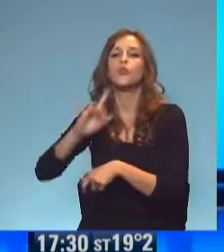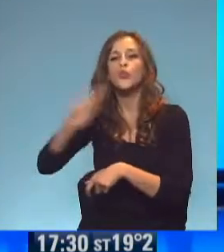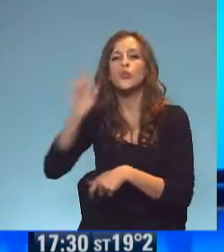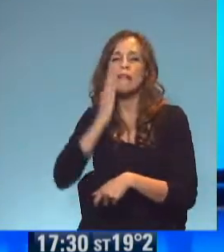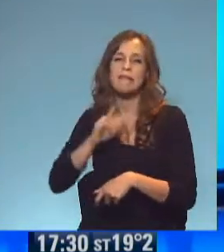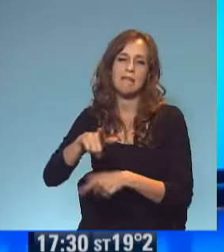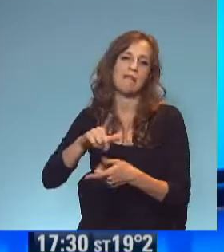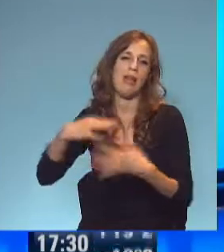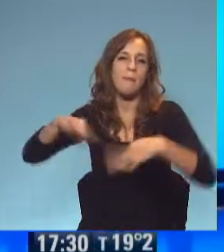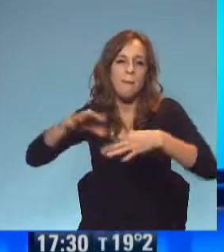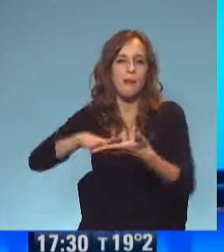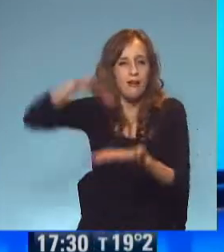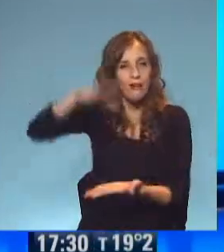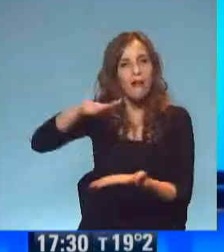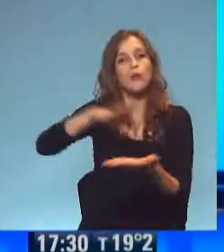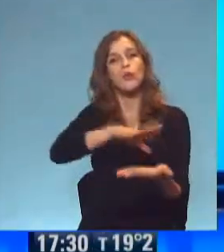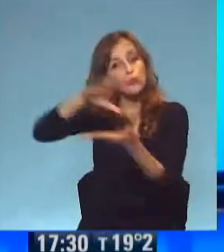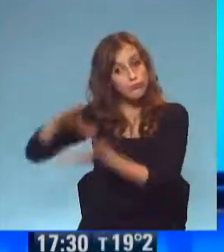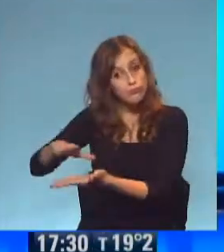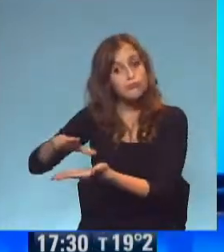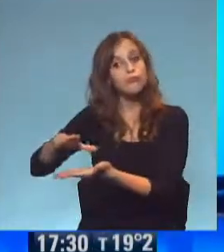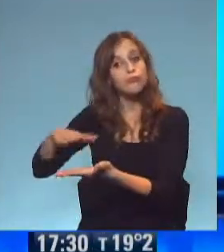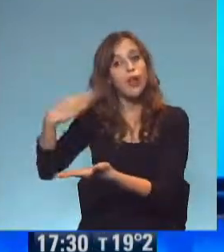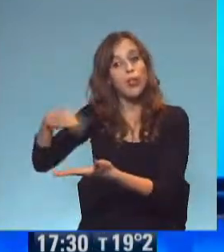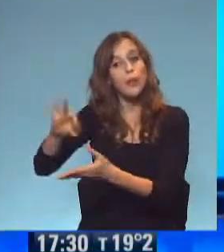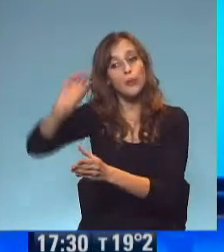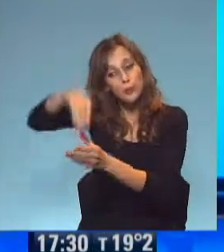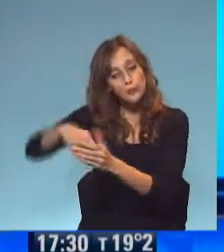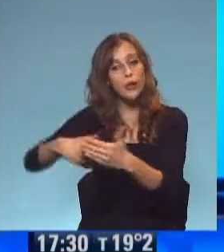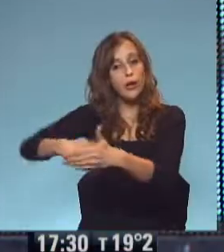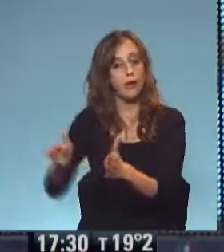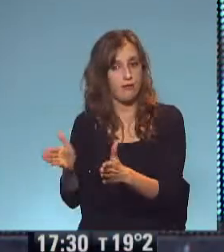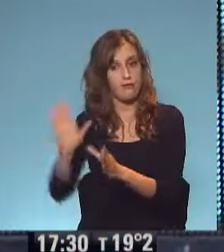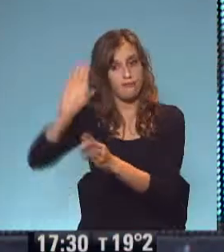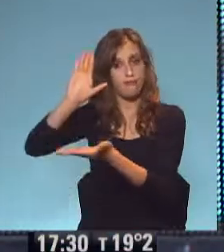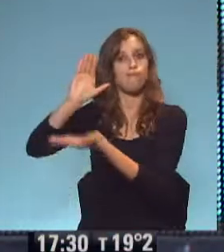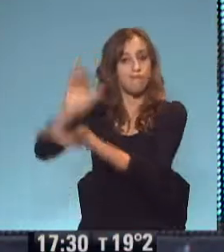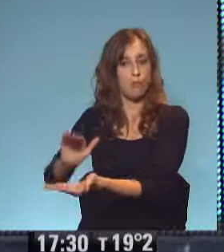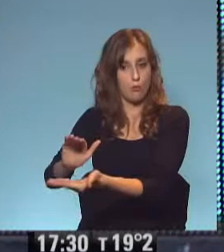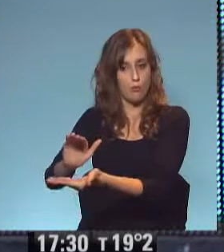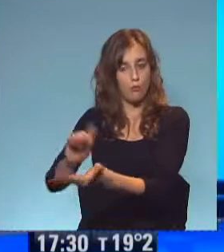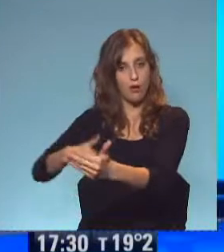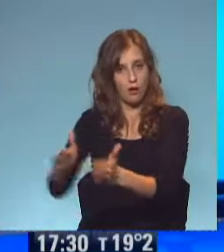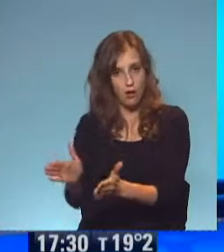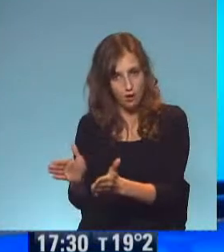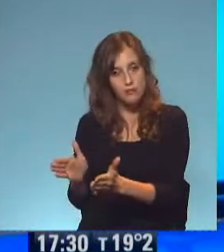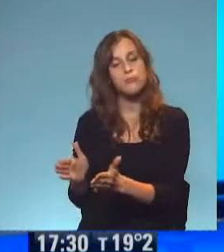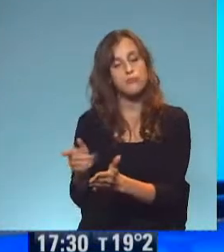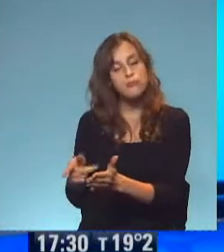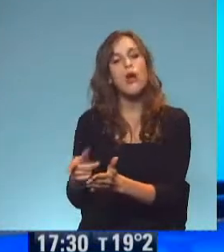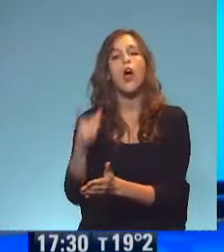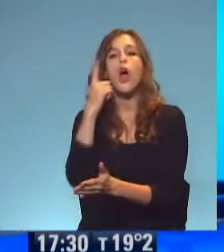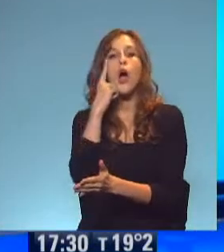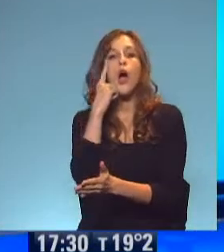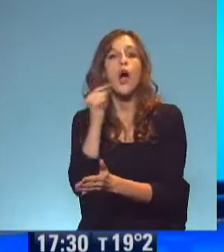pusiera todos juntos dentro de una caja. El zapatero, que había